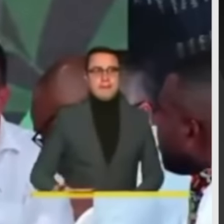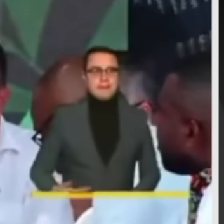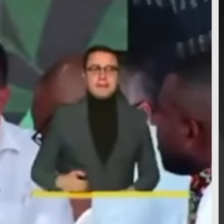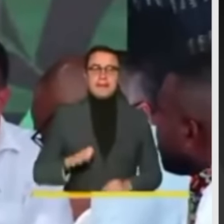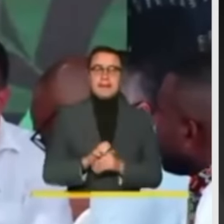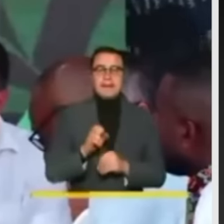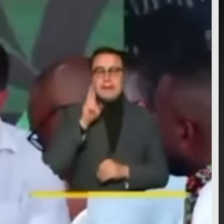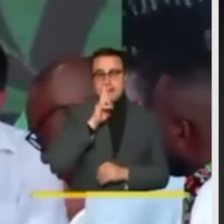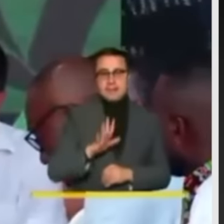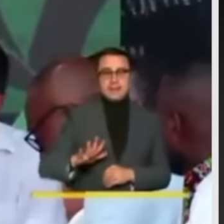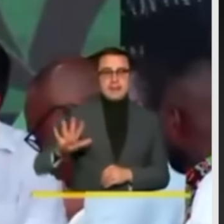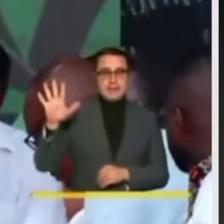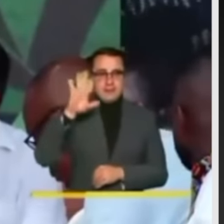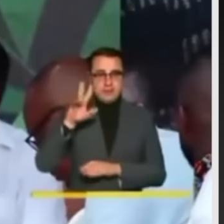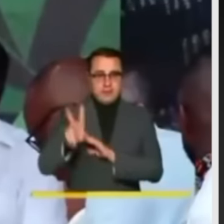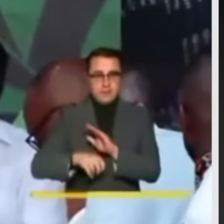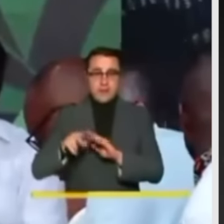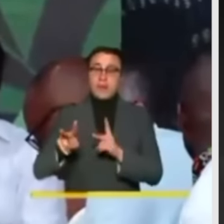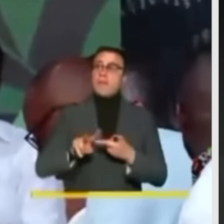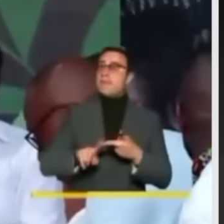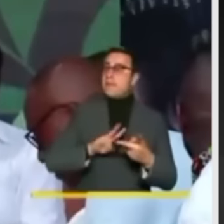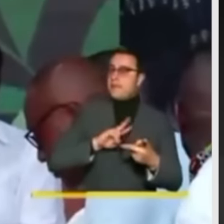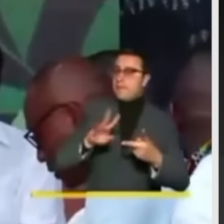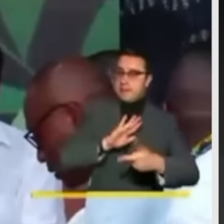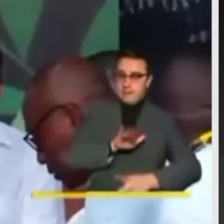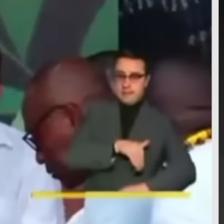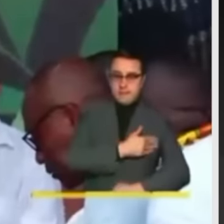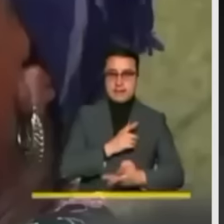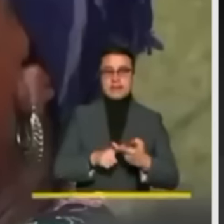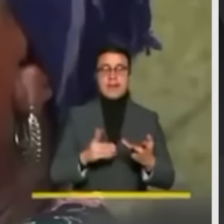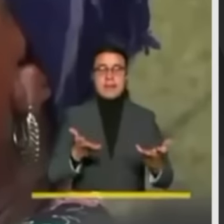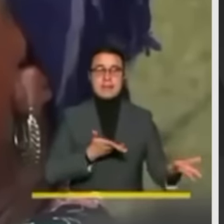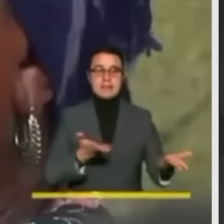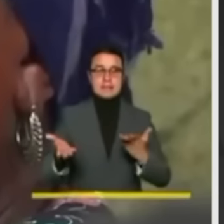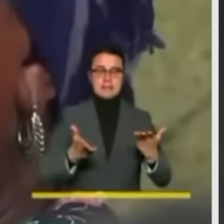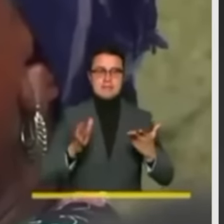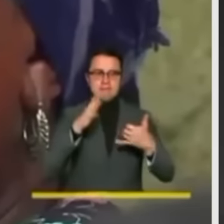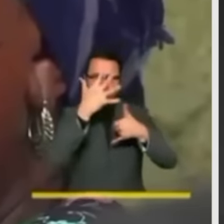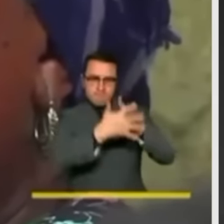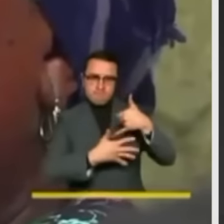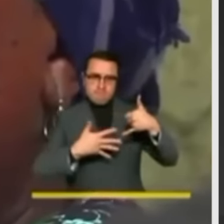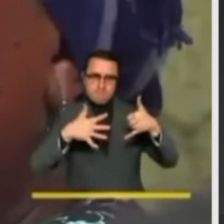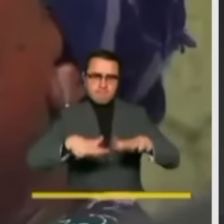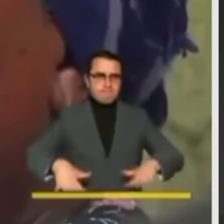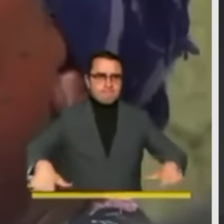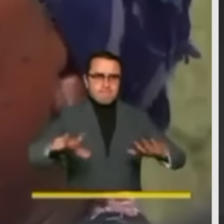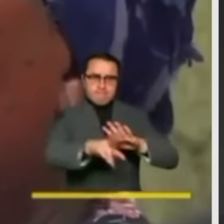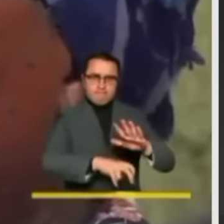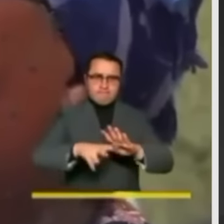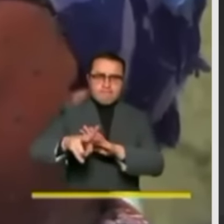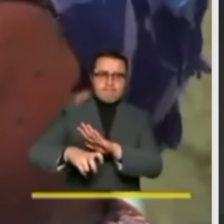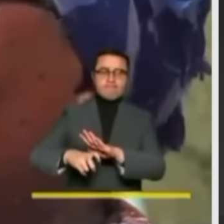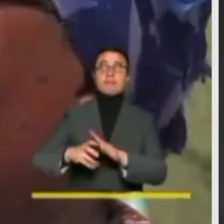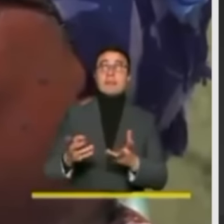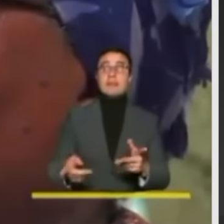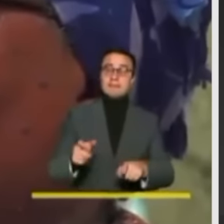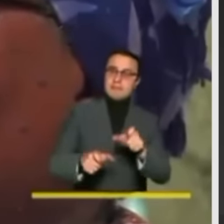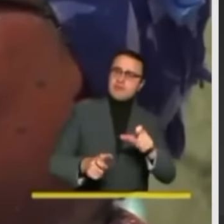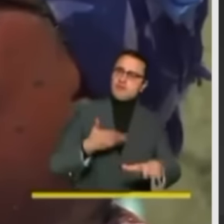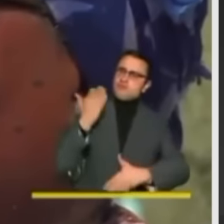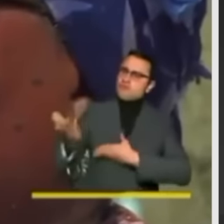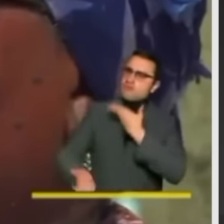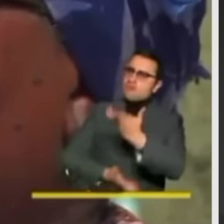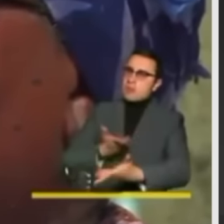Agencia Nacional de Minería, la viceministra, el Servicio Geológico Colombiano. Y ante las intervenciones y lo que nos ha dicho la gente